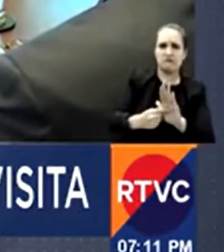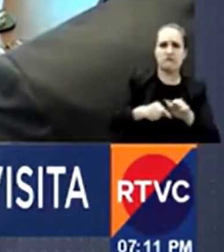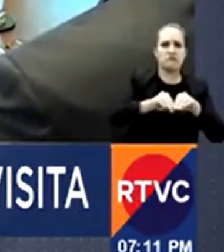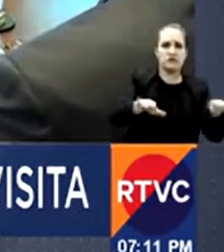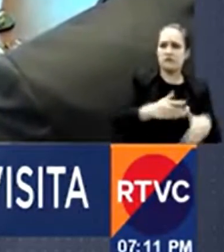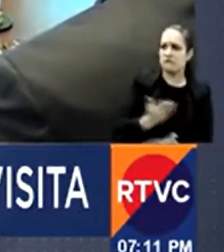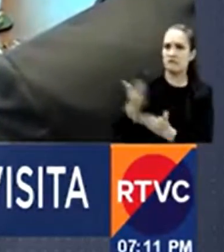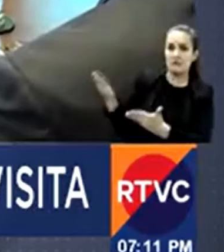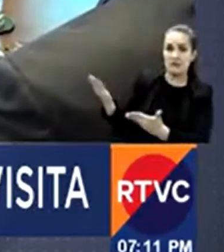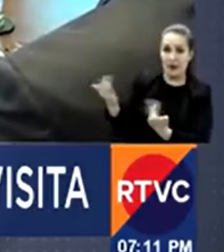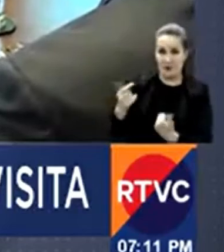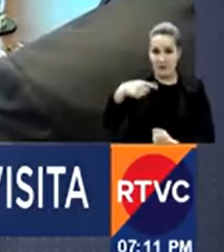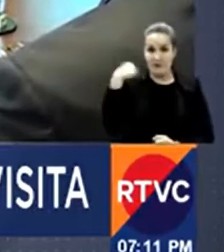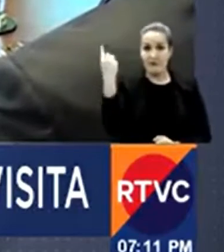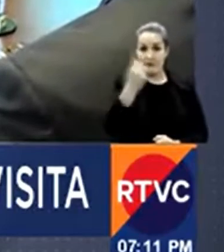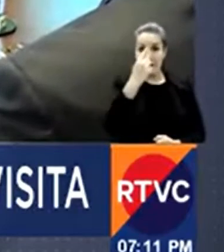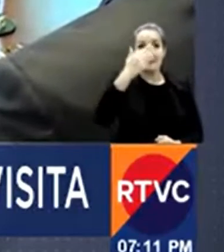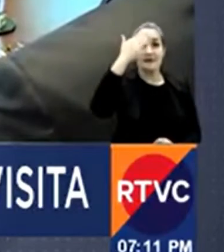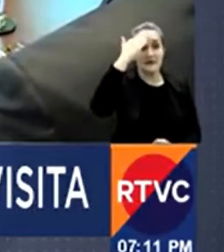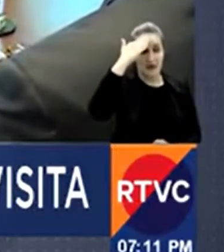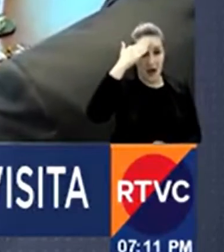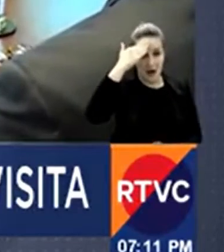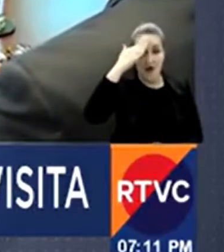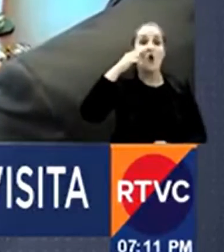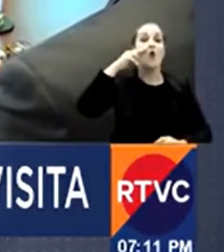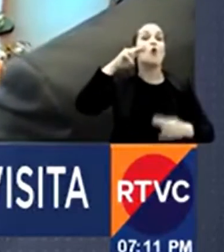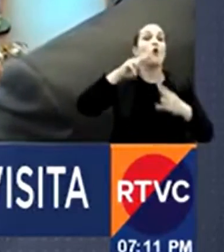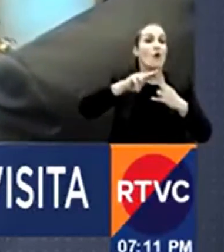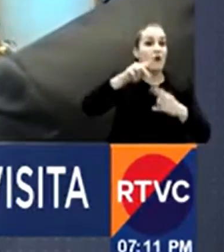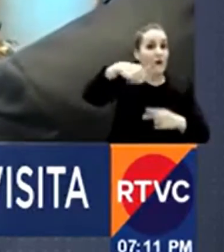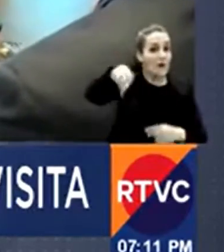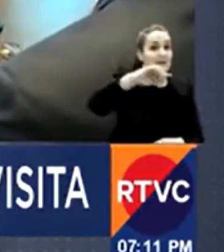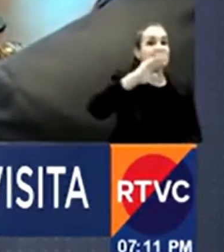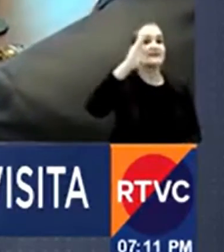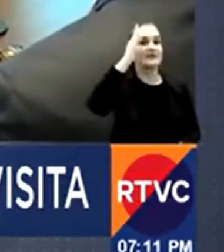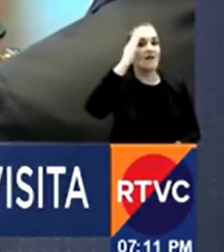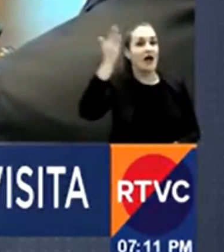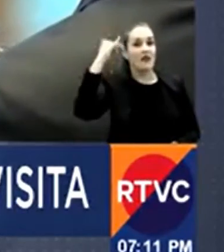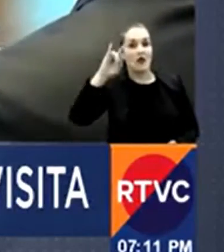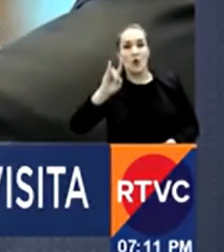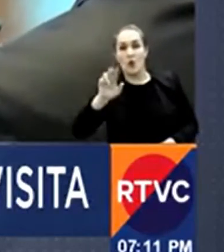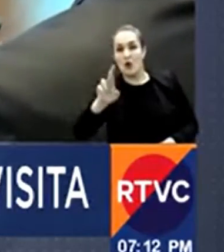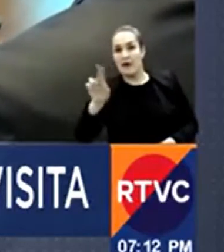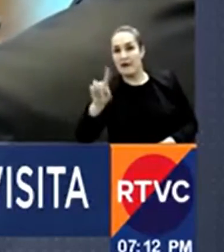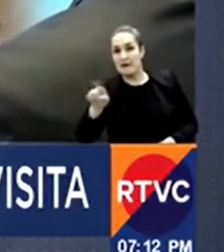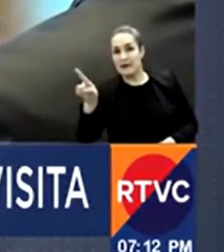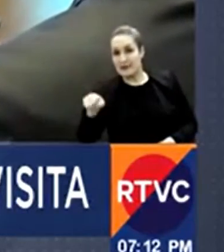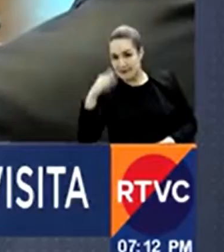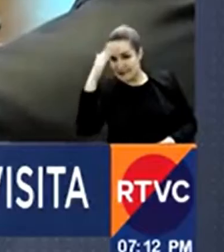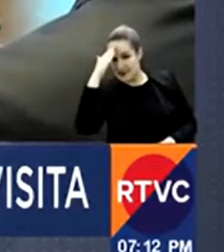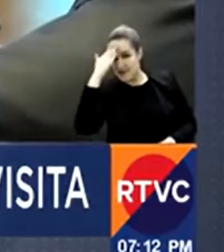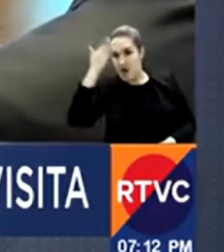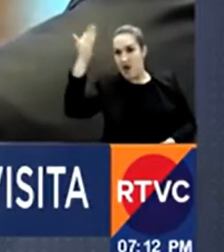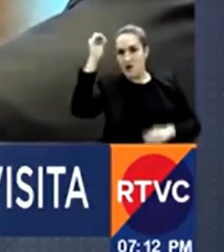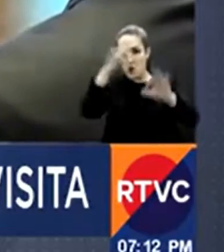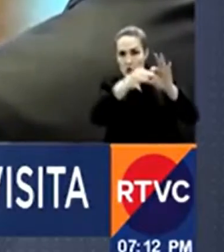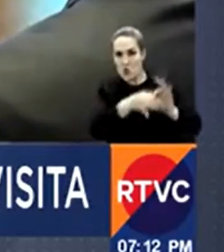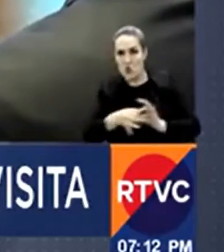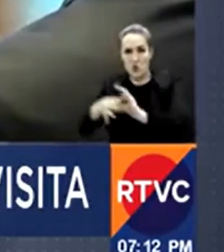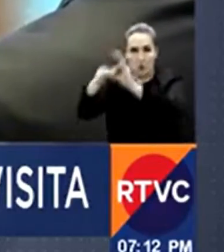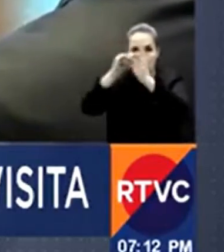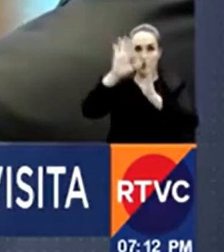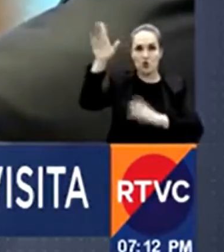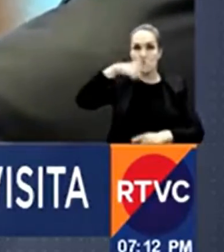sabemos, por el conocimiento que tenemos de lo que ocurrió en la Unión Soviética, pues tiene